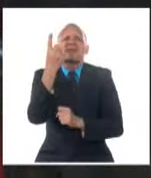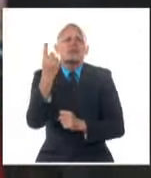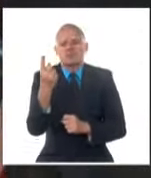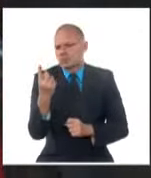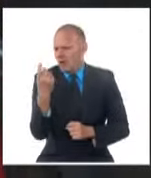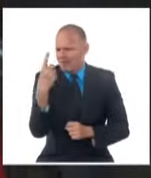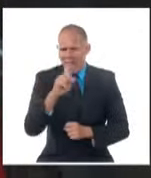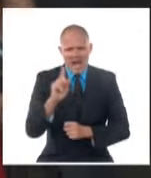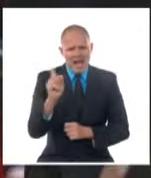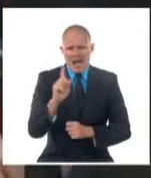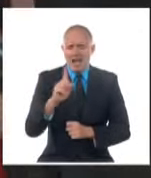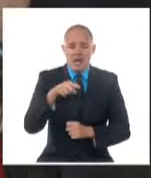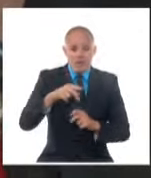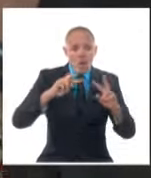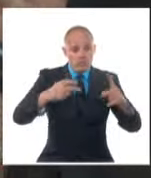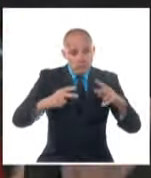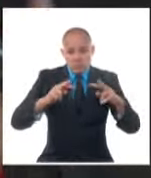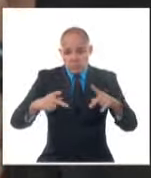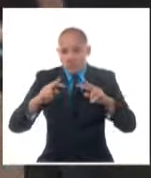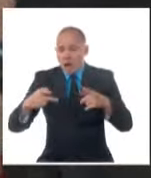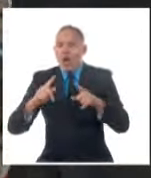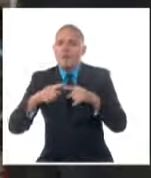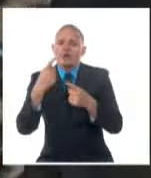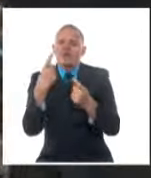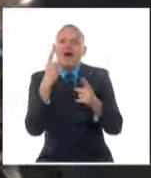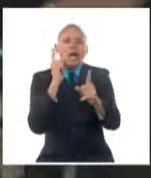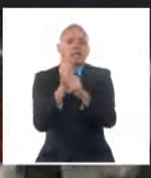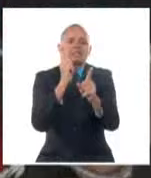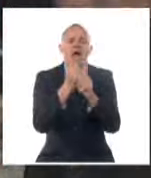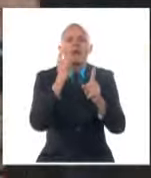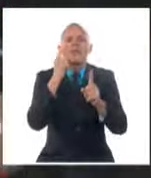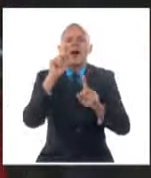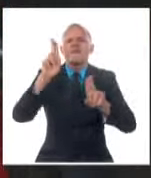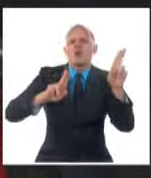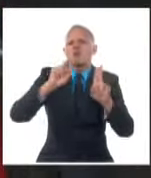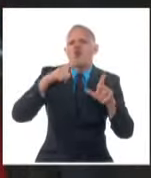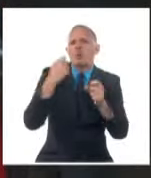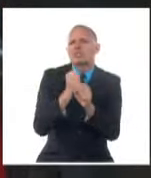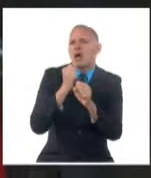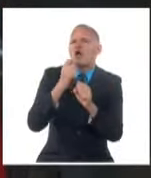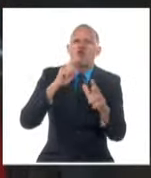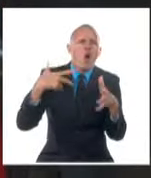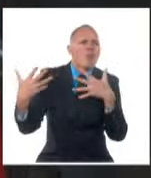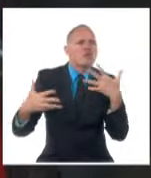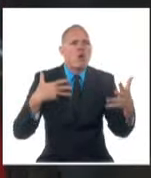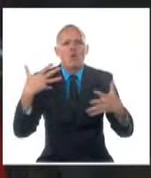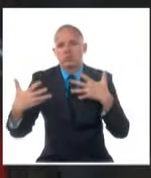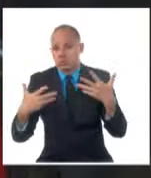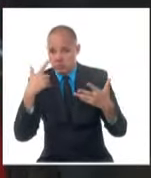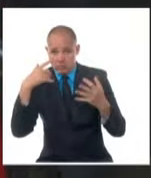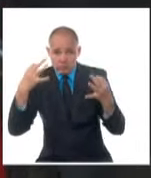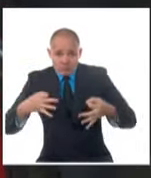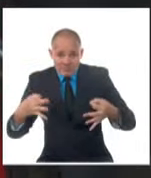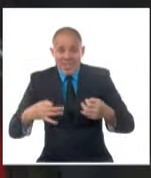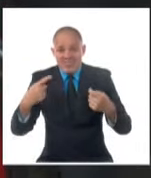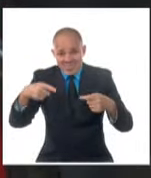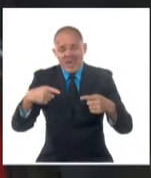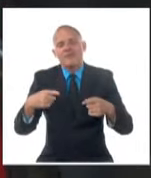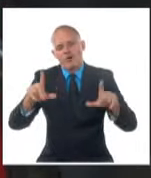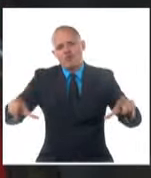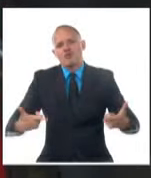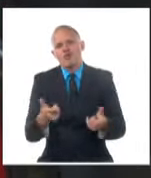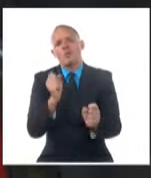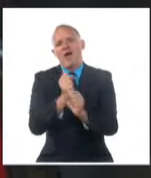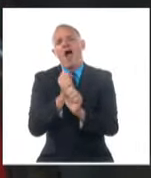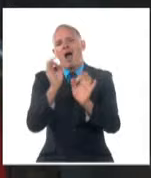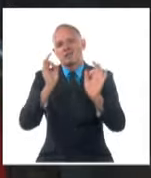porque es la manera que tiene una familia de ponerse de acuerdo de cómo va a ser más en función de los jóvenes y de la responsabilidad que tiene con el